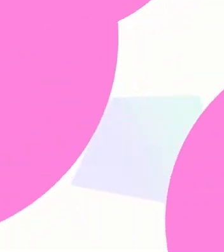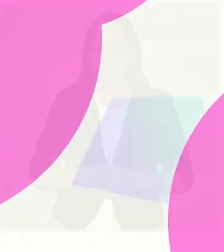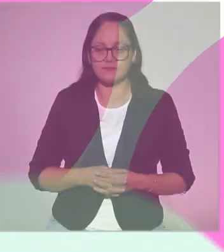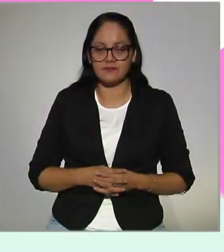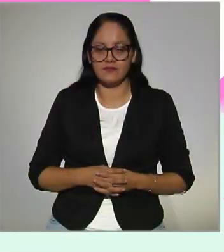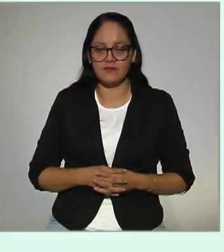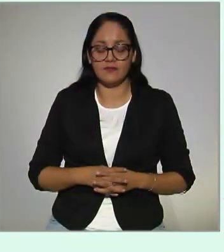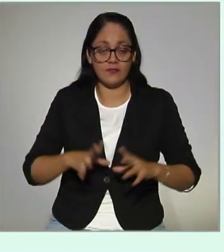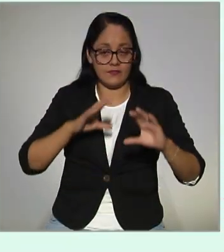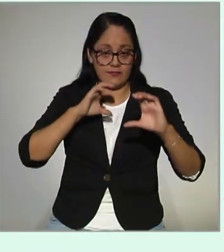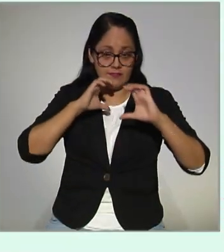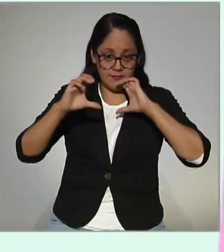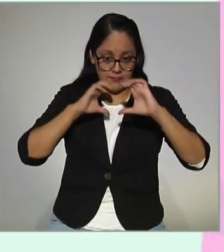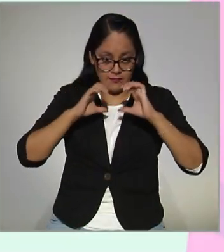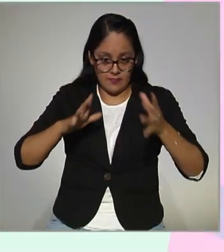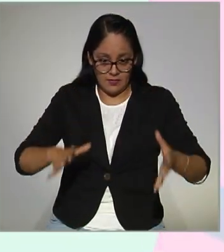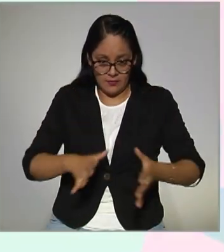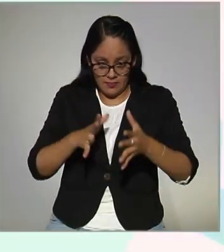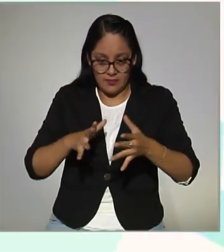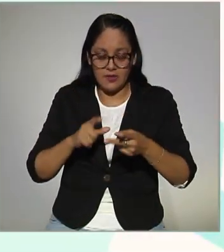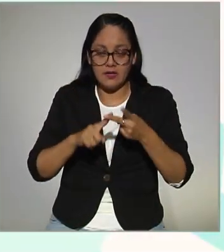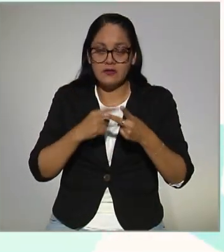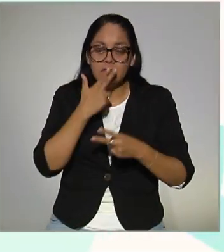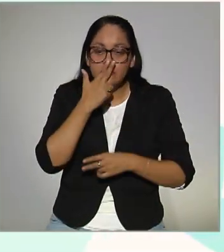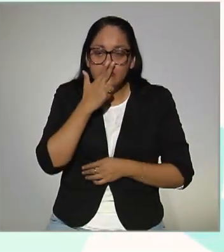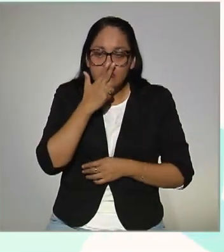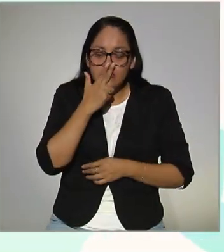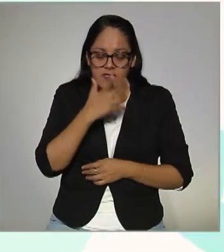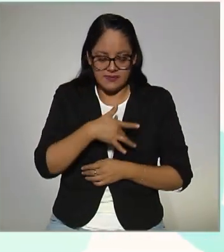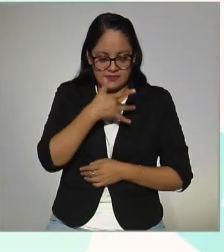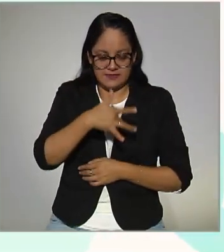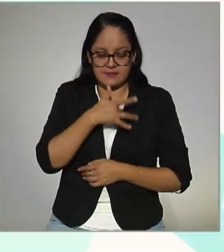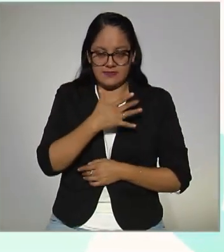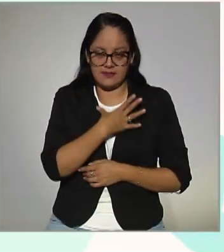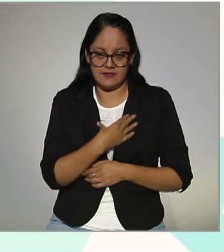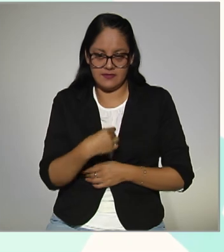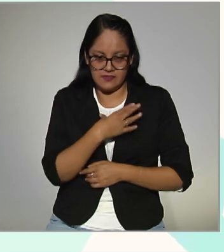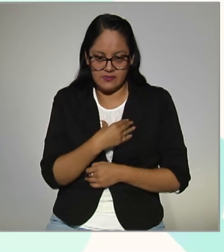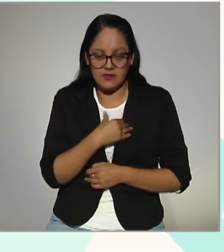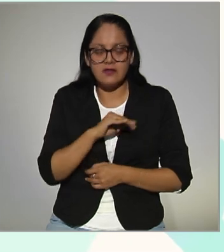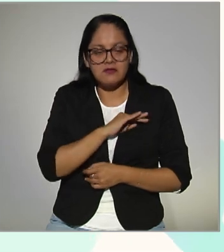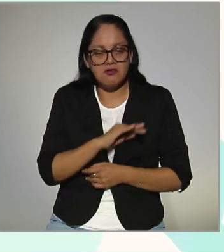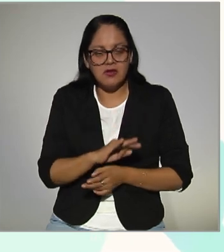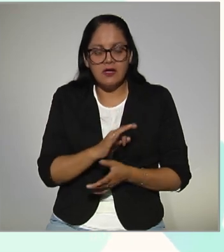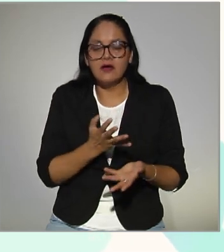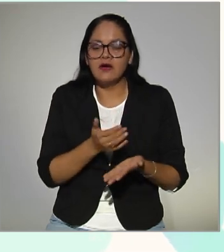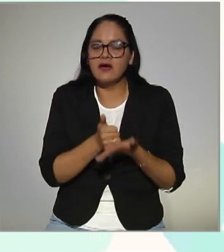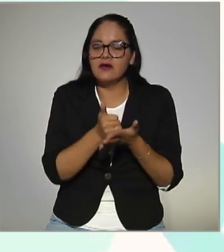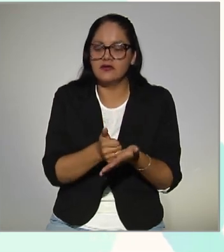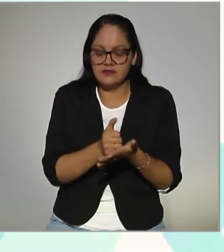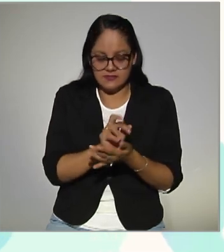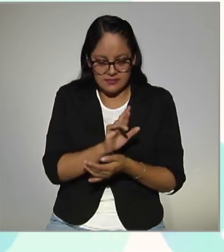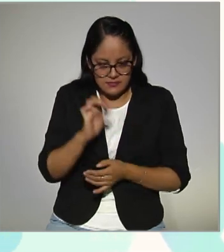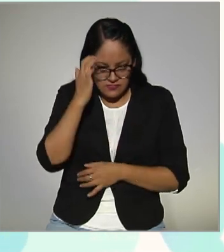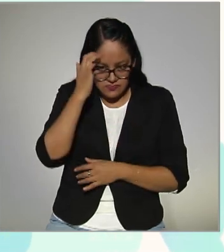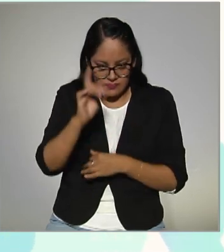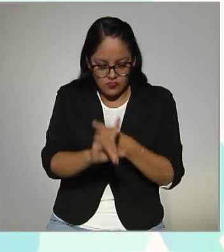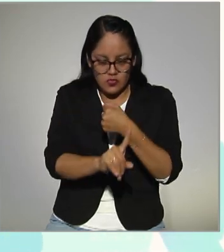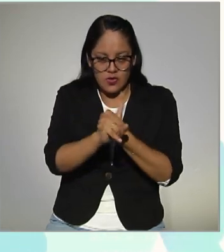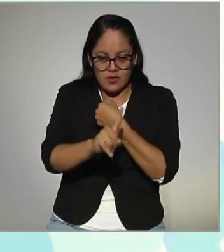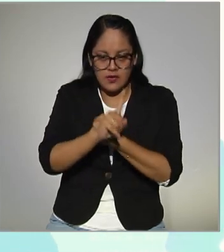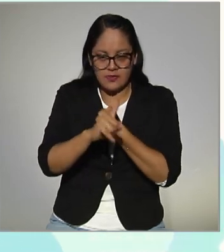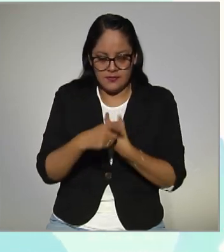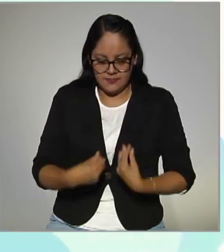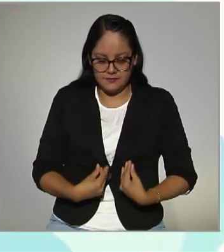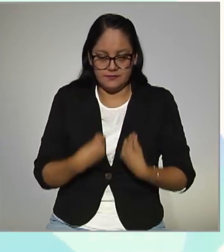Fomentar la comunicación y valorar los sentimientos de nuestros hijos forma parte de reconocer las problemáticas